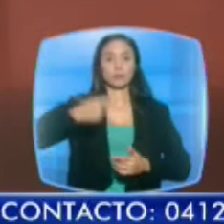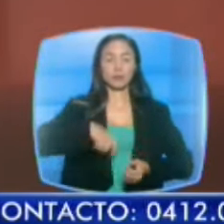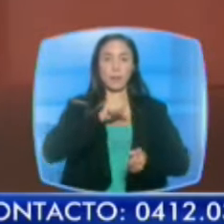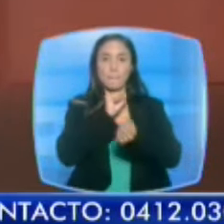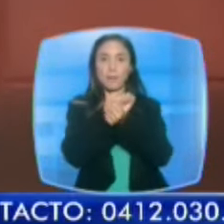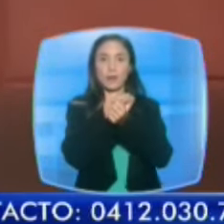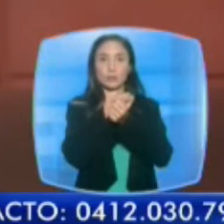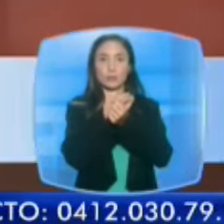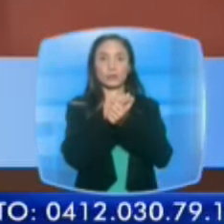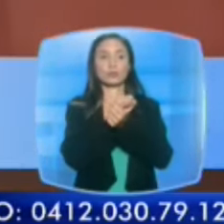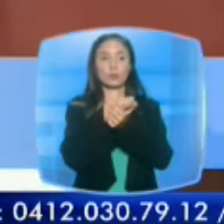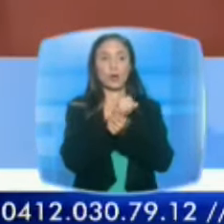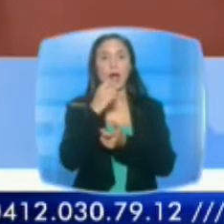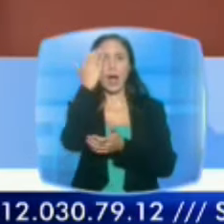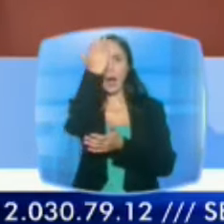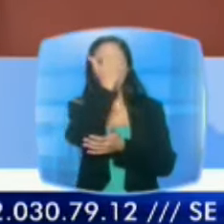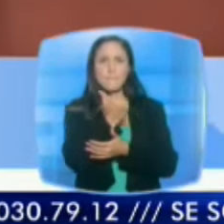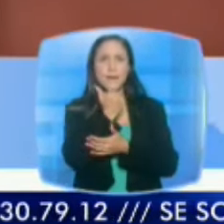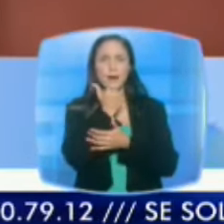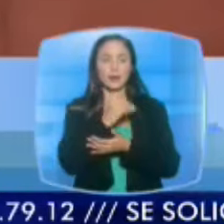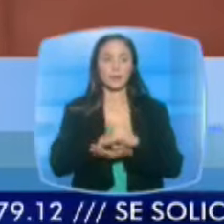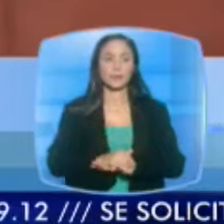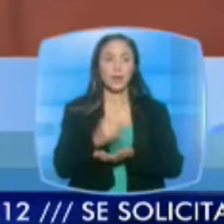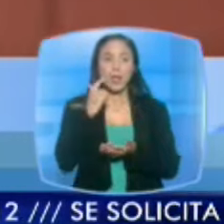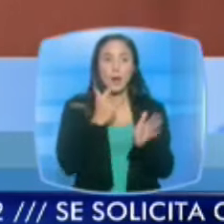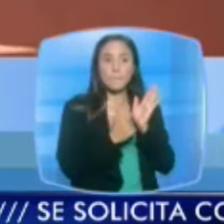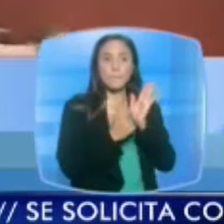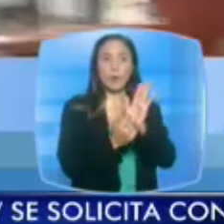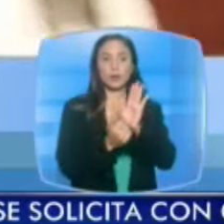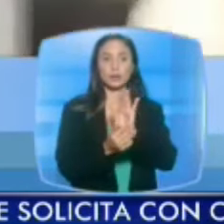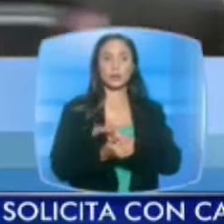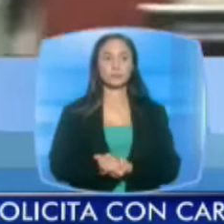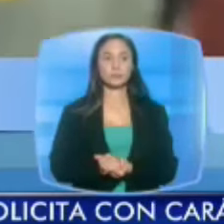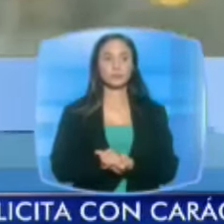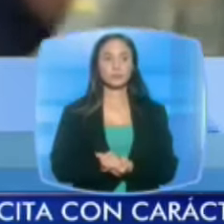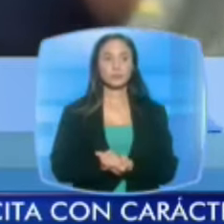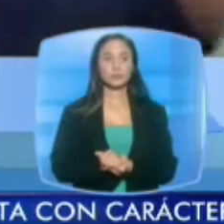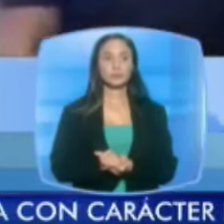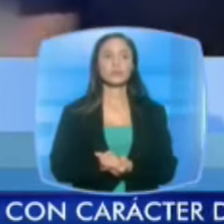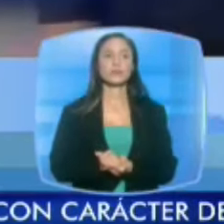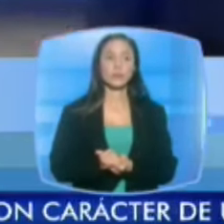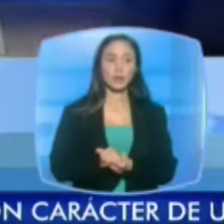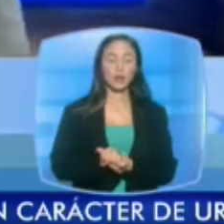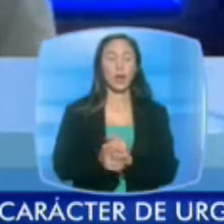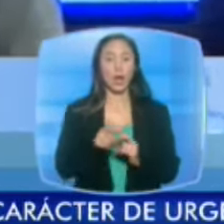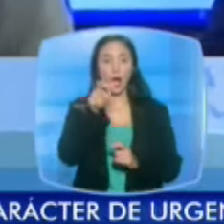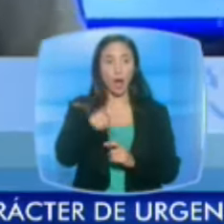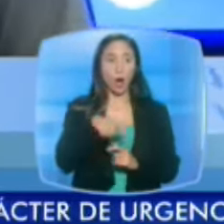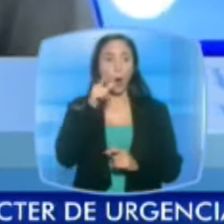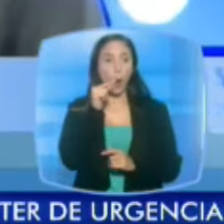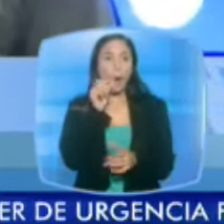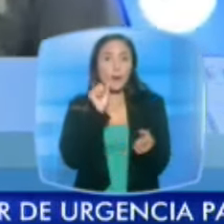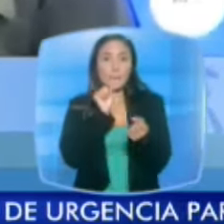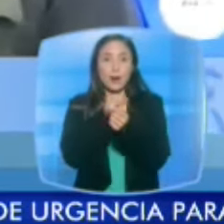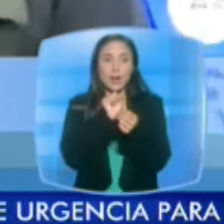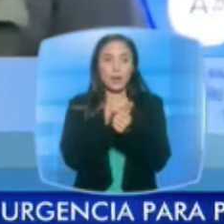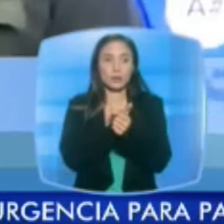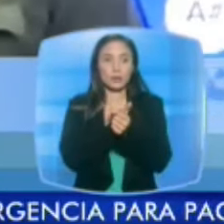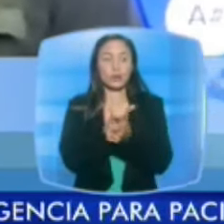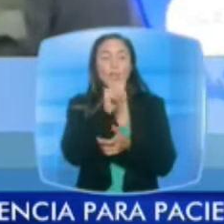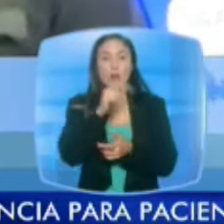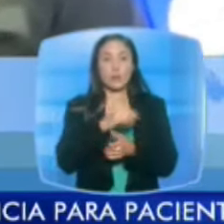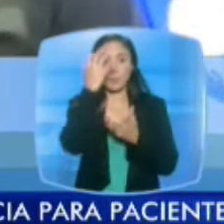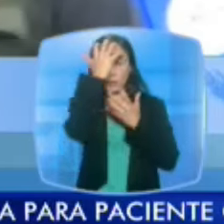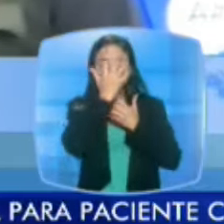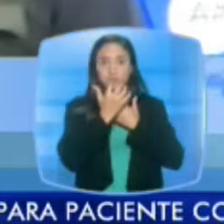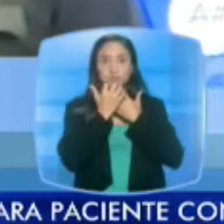manos y utilizando una máscara. En su nueva aparición ante el tribunal de Las Vegas, el sujeto tenía esposas, además de las